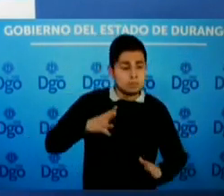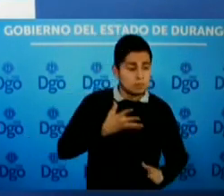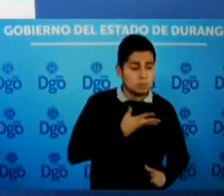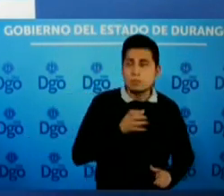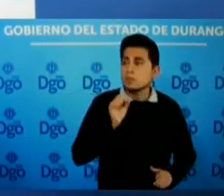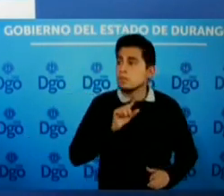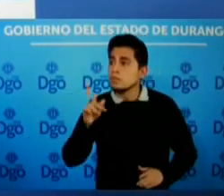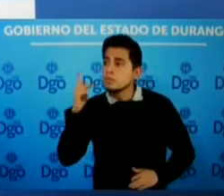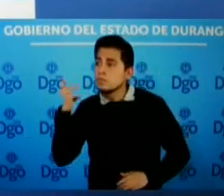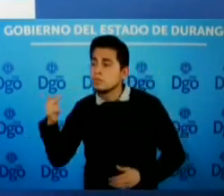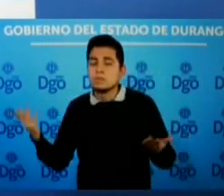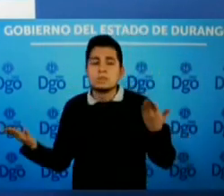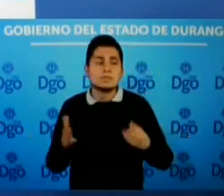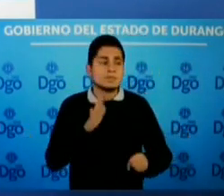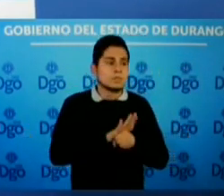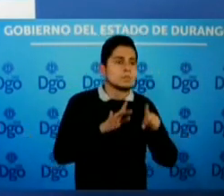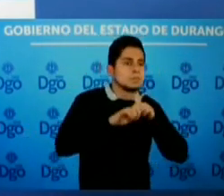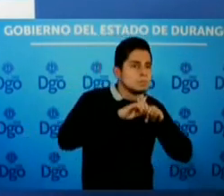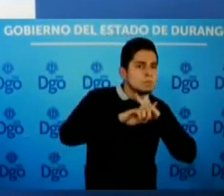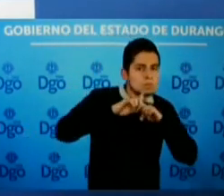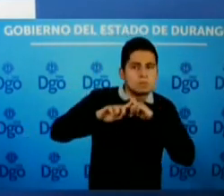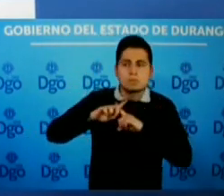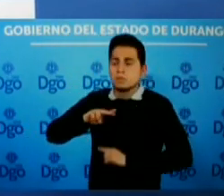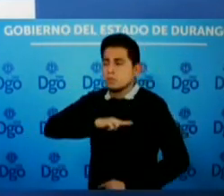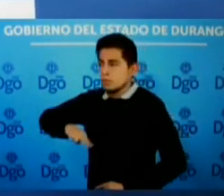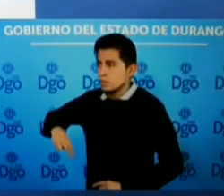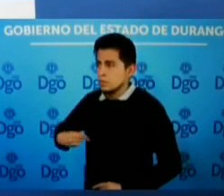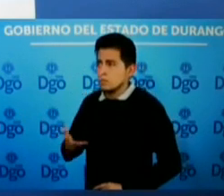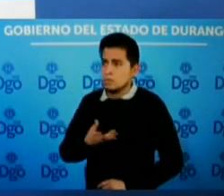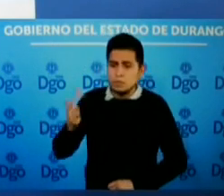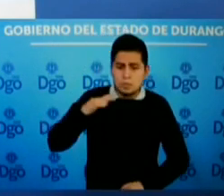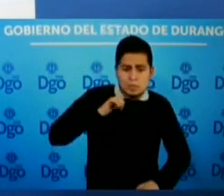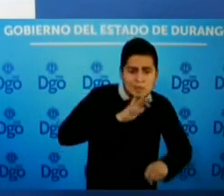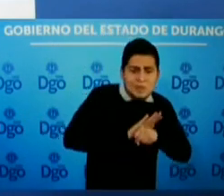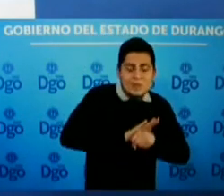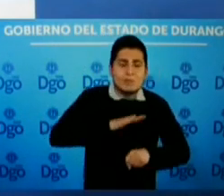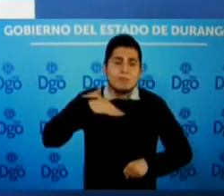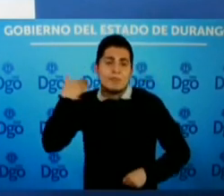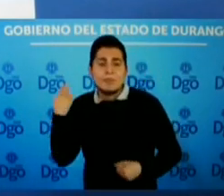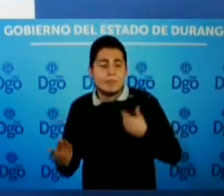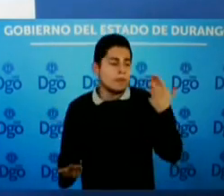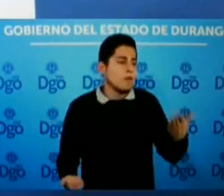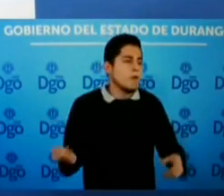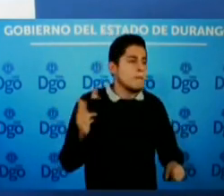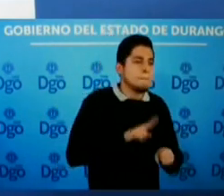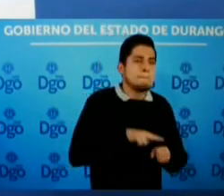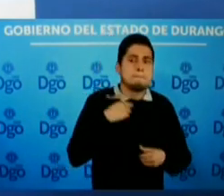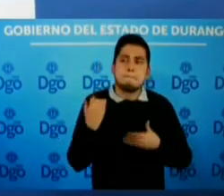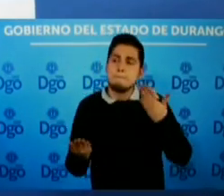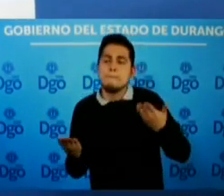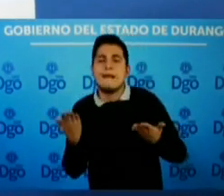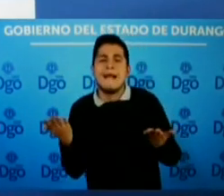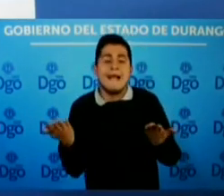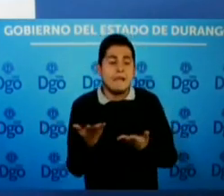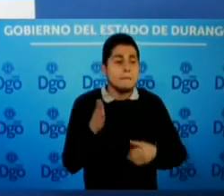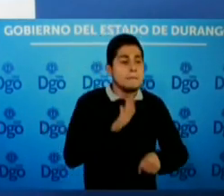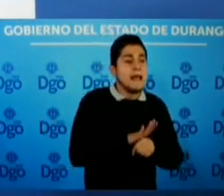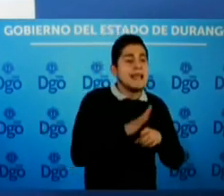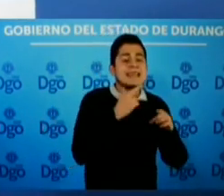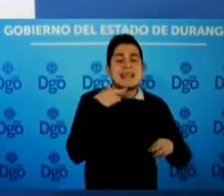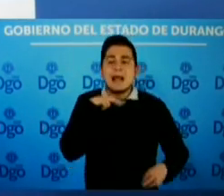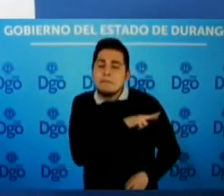realizadas una mayor demanda hospitalaria creció también la velocidad de contagio